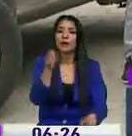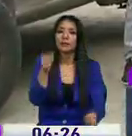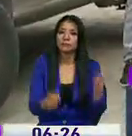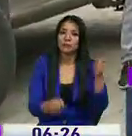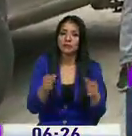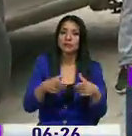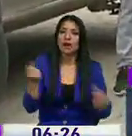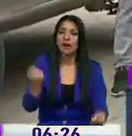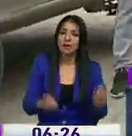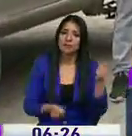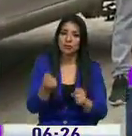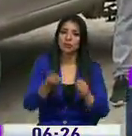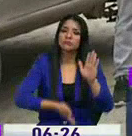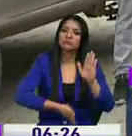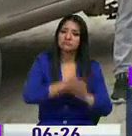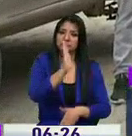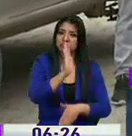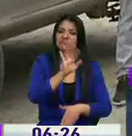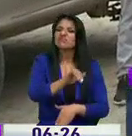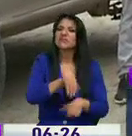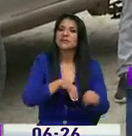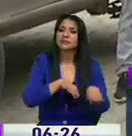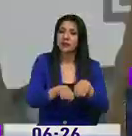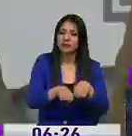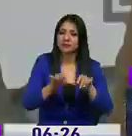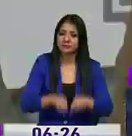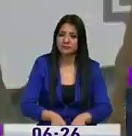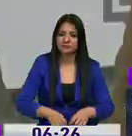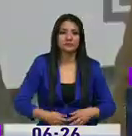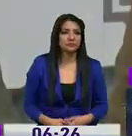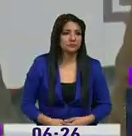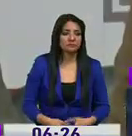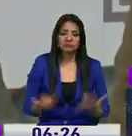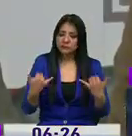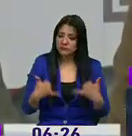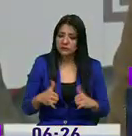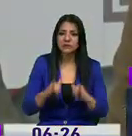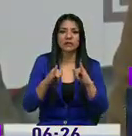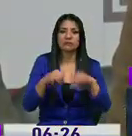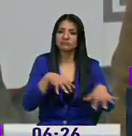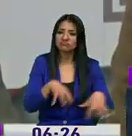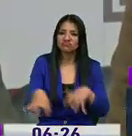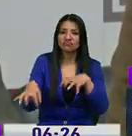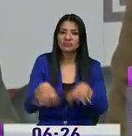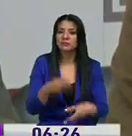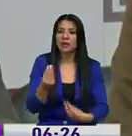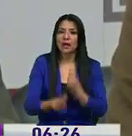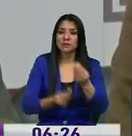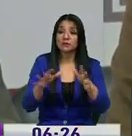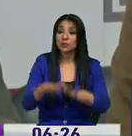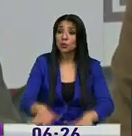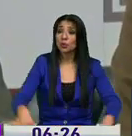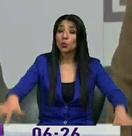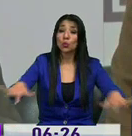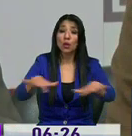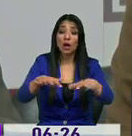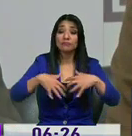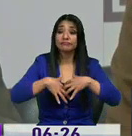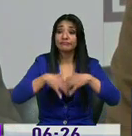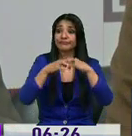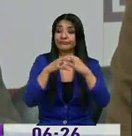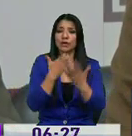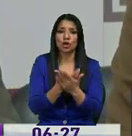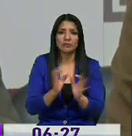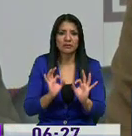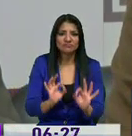para transportarlos hasta la ciudad de ibarra en la recuperación económica de la zona en